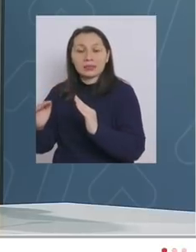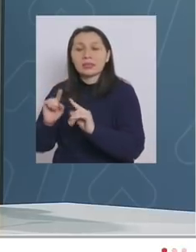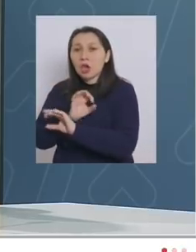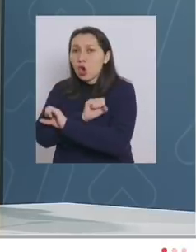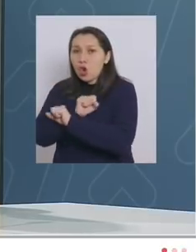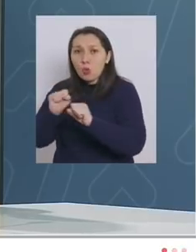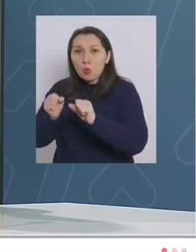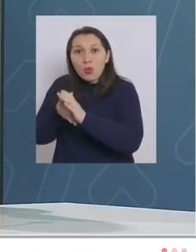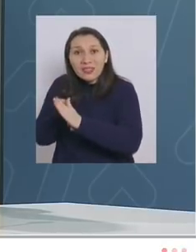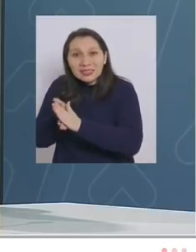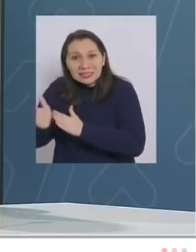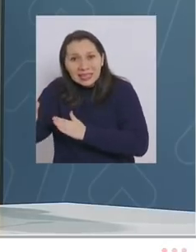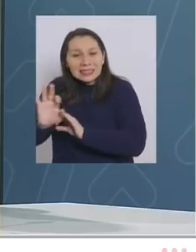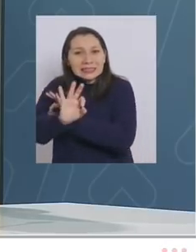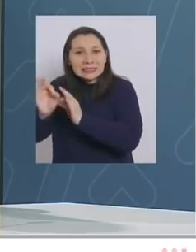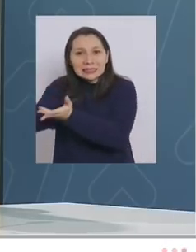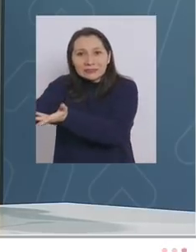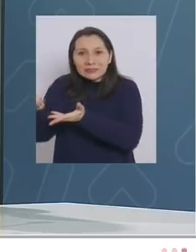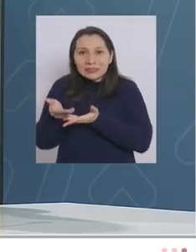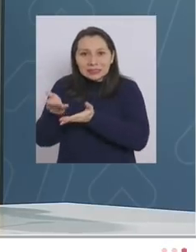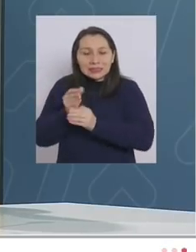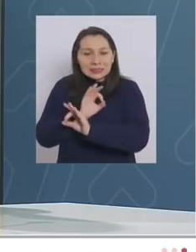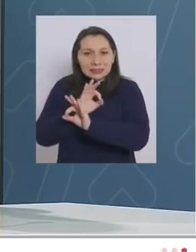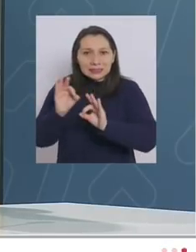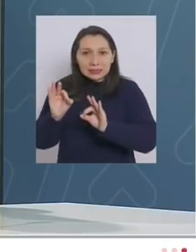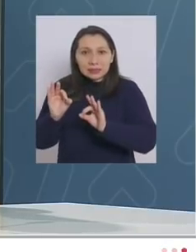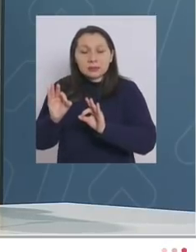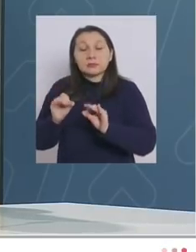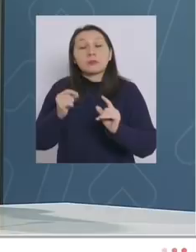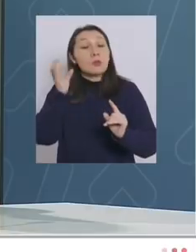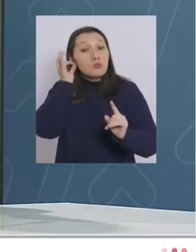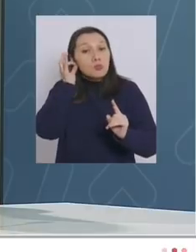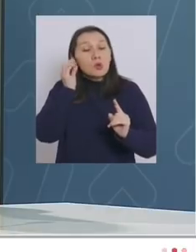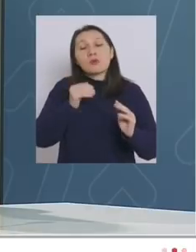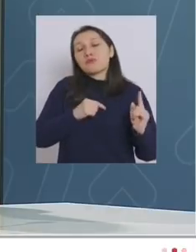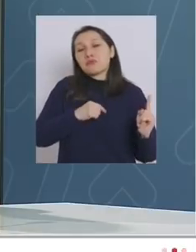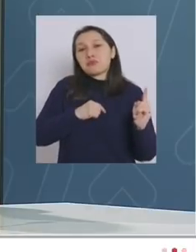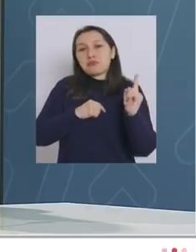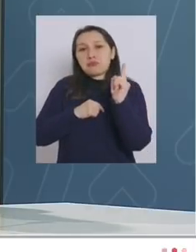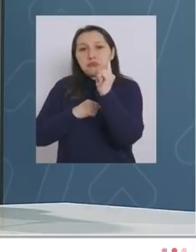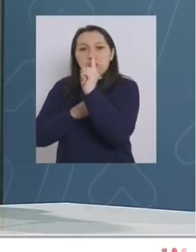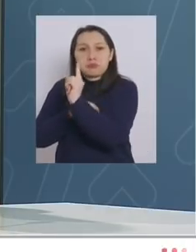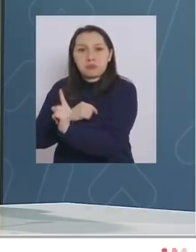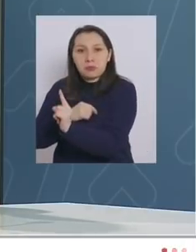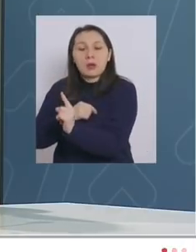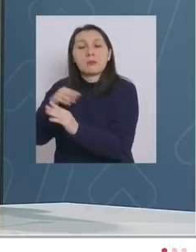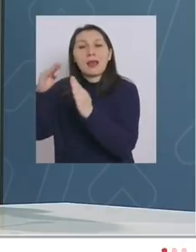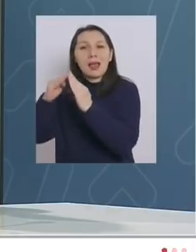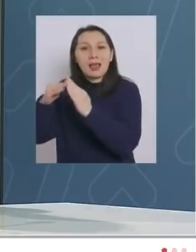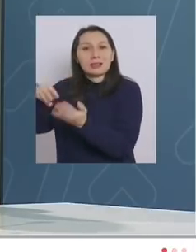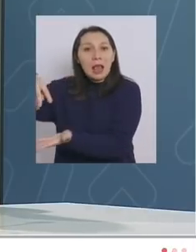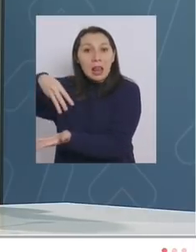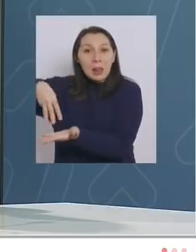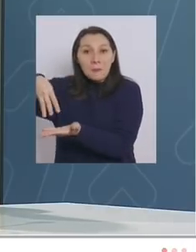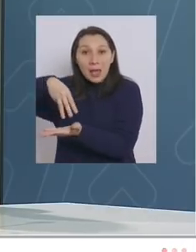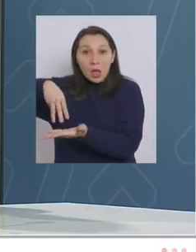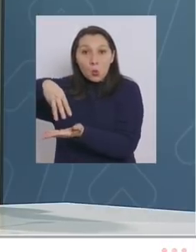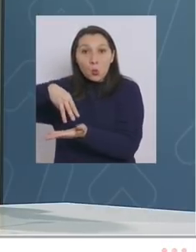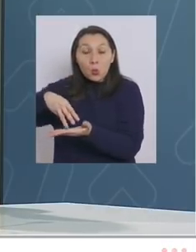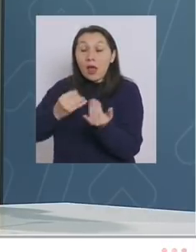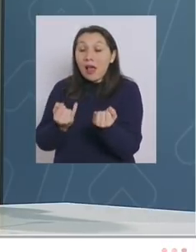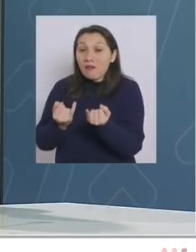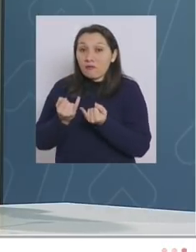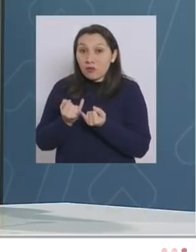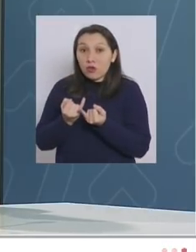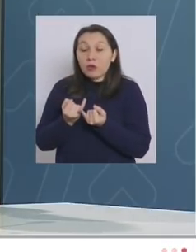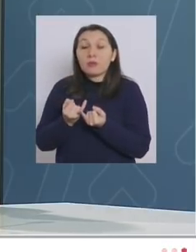sin salir de ahí ni recibir visitas. Se trasladó a su domicilio en la región del Maule, donde, de acuerdo a la